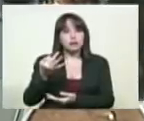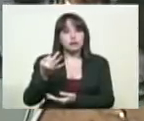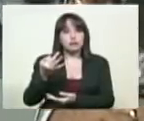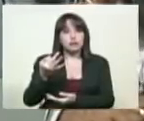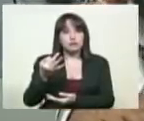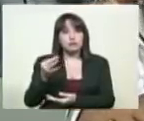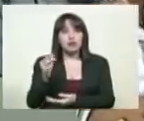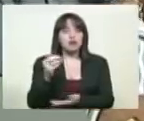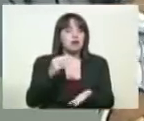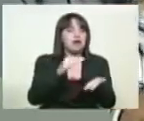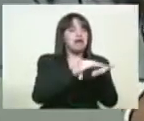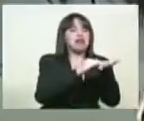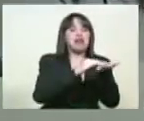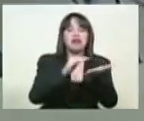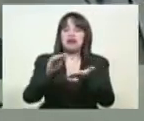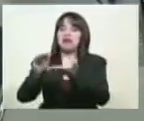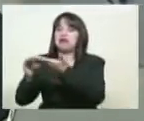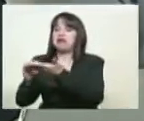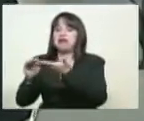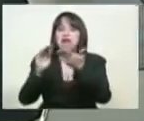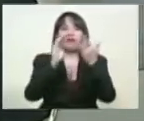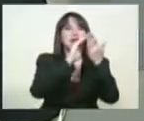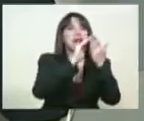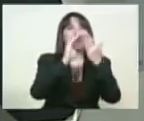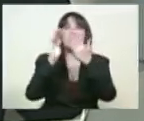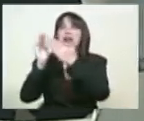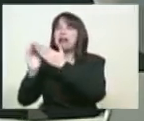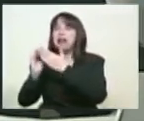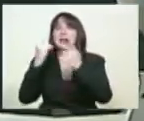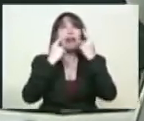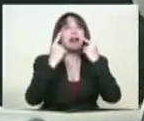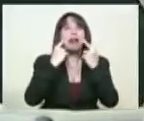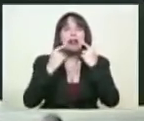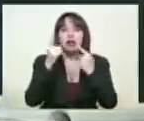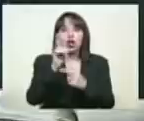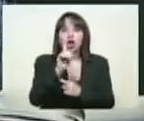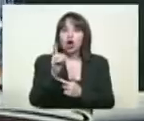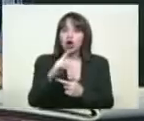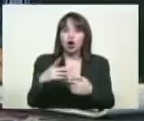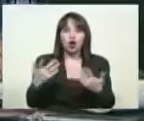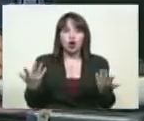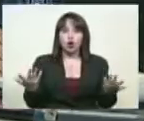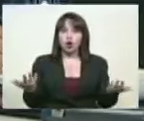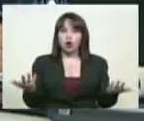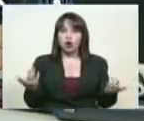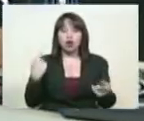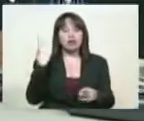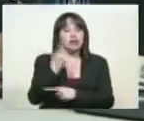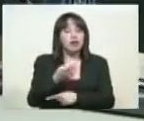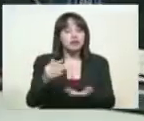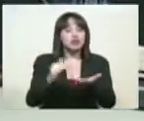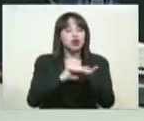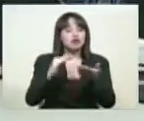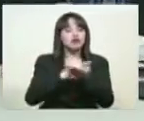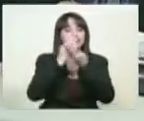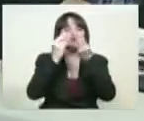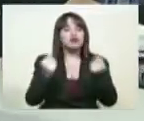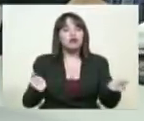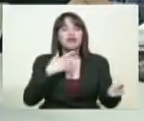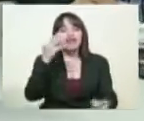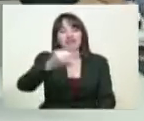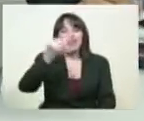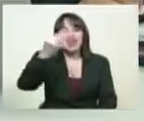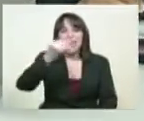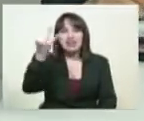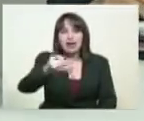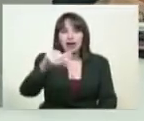por parchís parche aquí un parche allá ni lloriqueos ni parche tenemos que ir a resolver a profundidad a